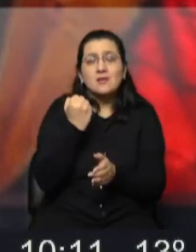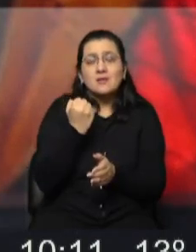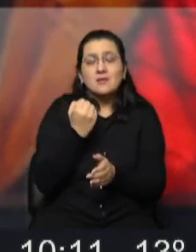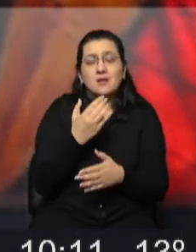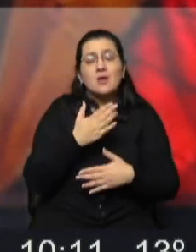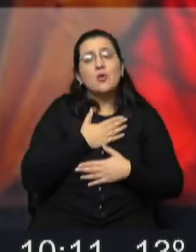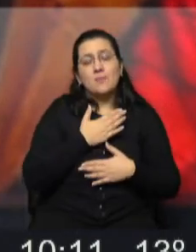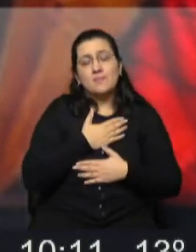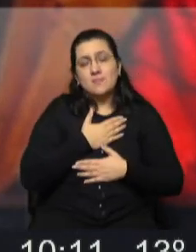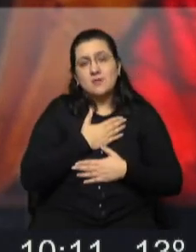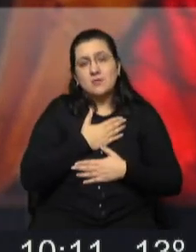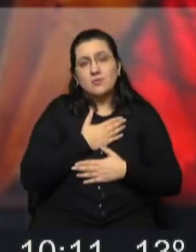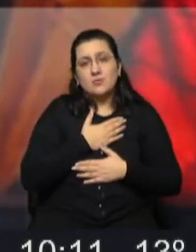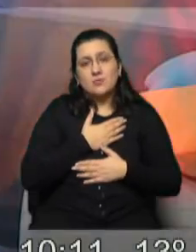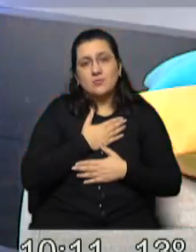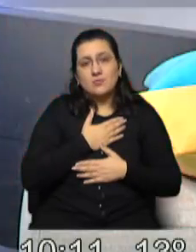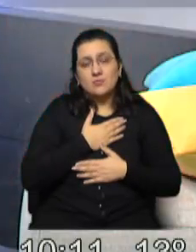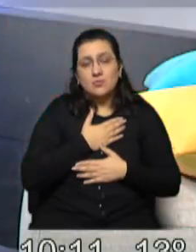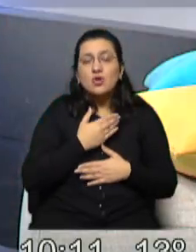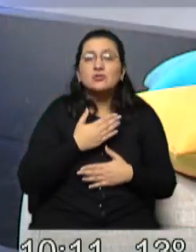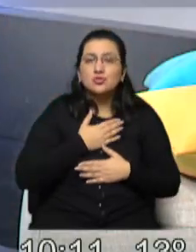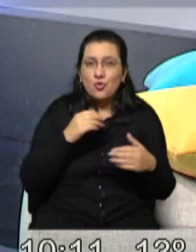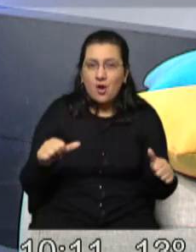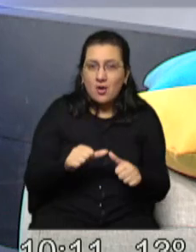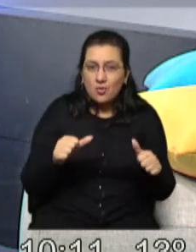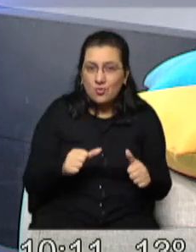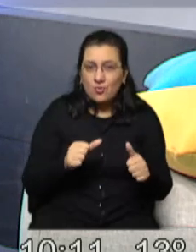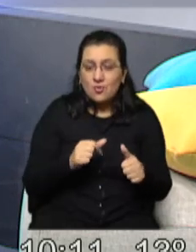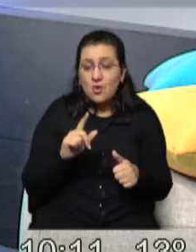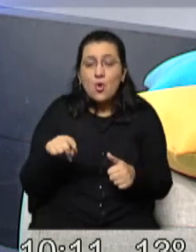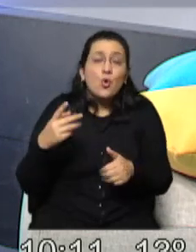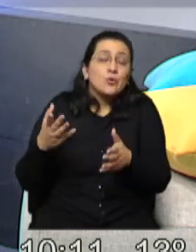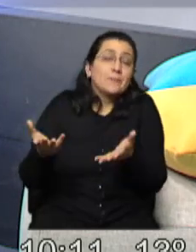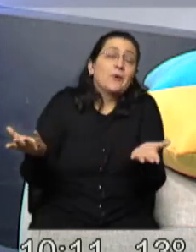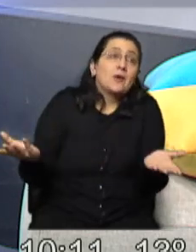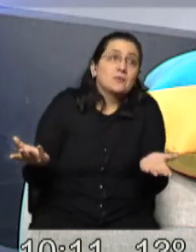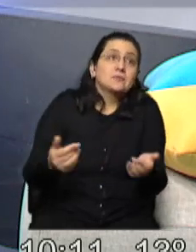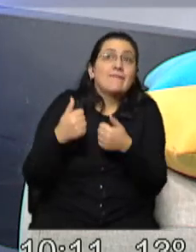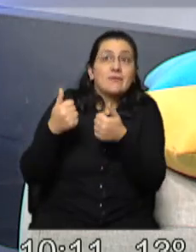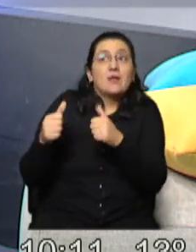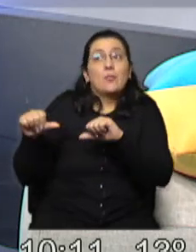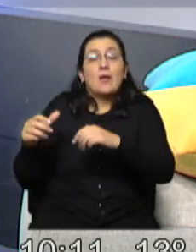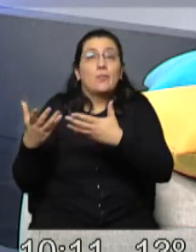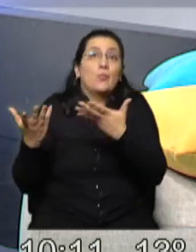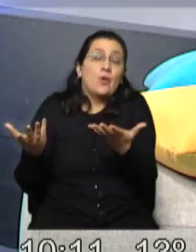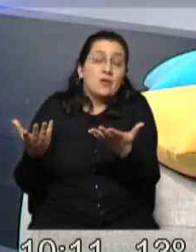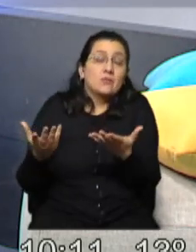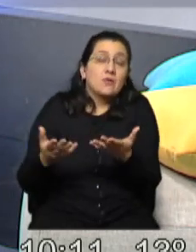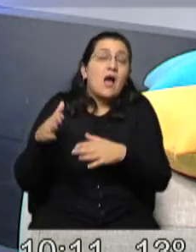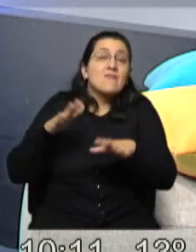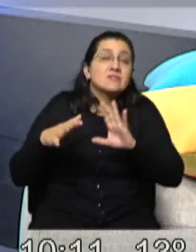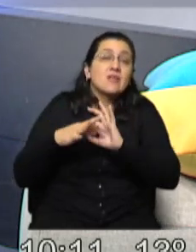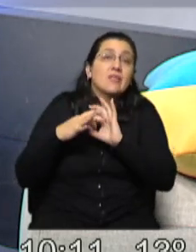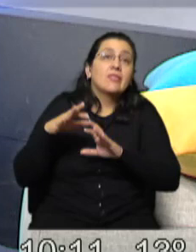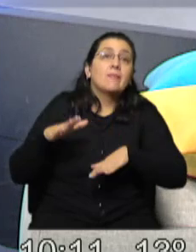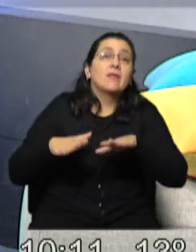es, lo que uno hace. Después lo otro, bueno, ya ahí interviene el azar y vayan a saber qué